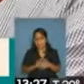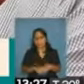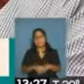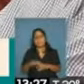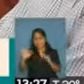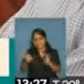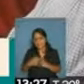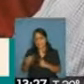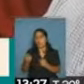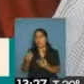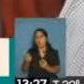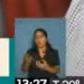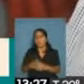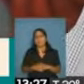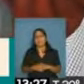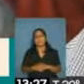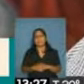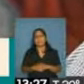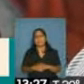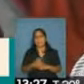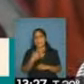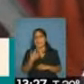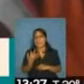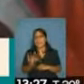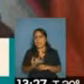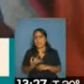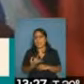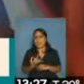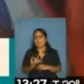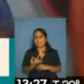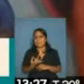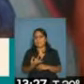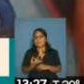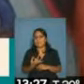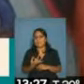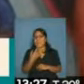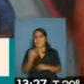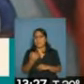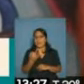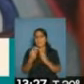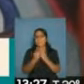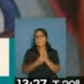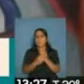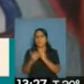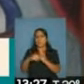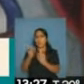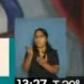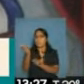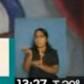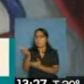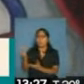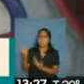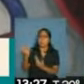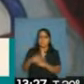Así es, ¿cómo estás? La verdad que es un ministro muy requerido, a pesar de que ya vinieron otros